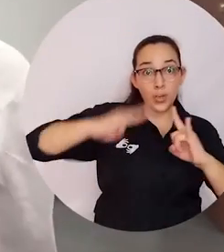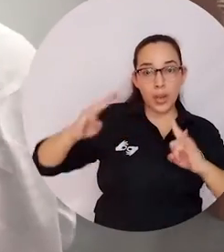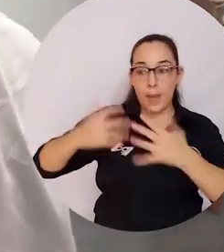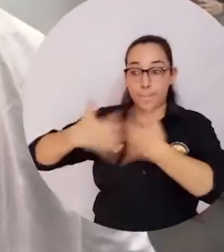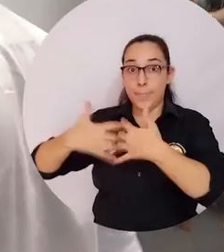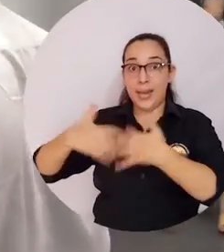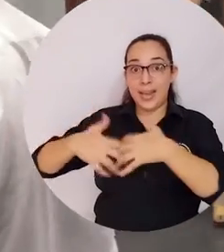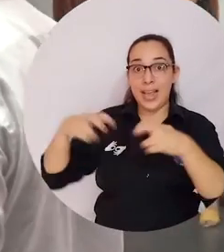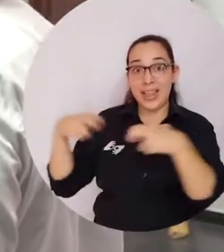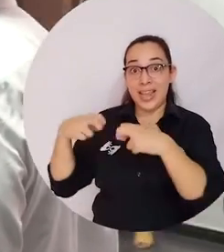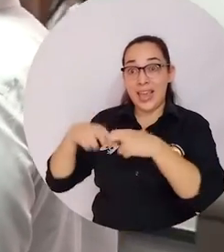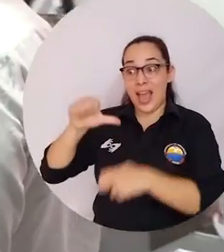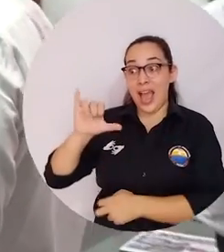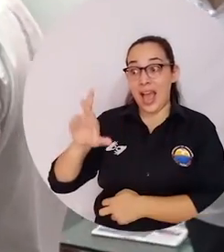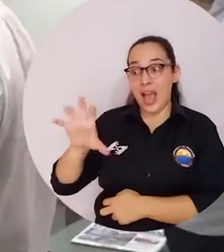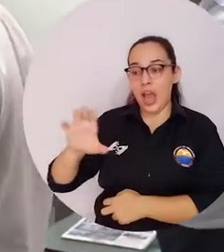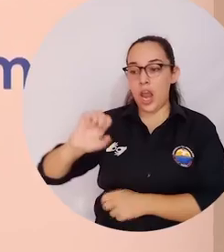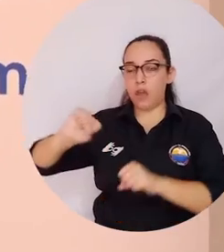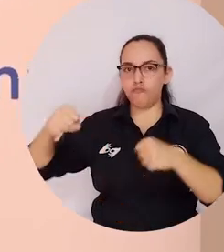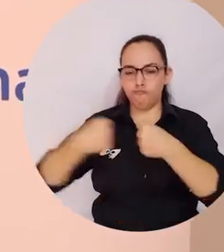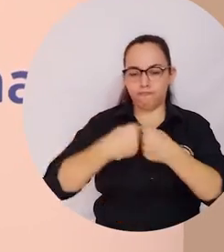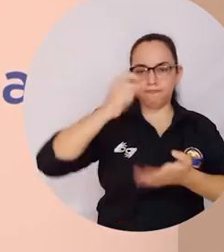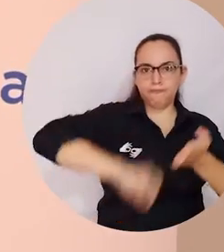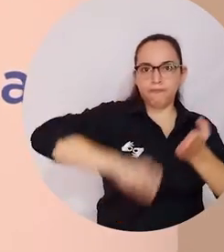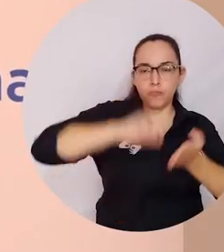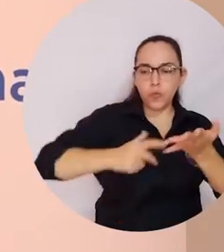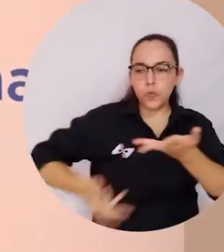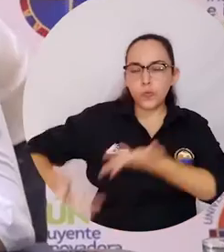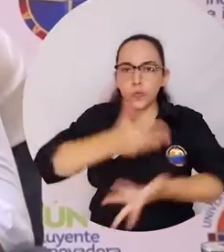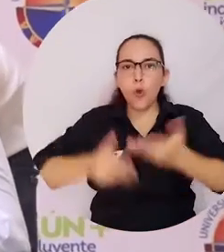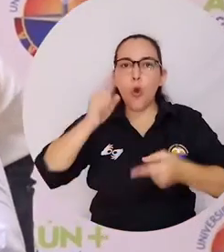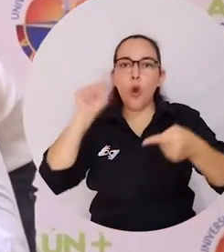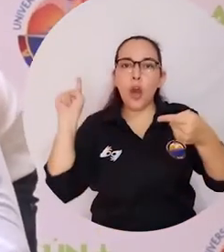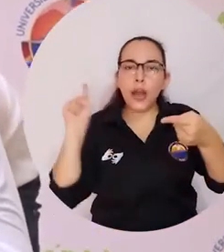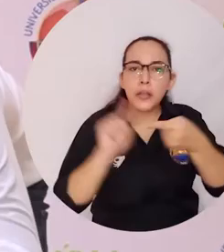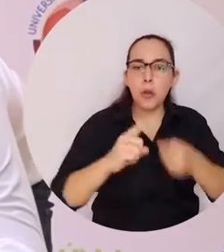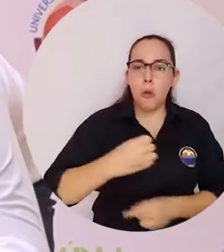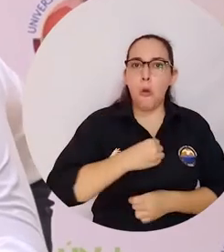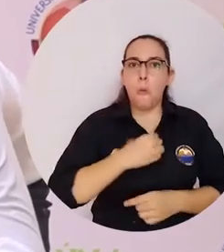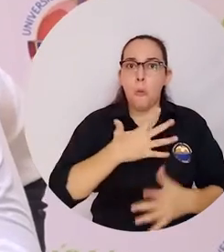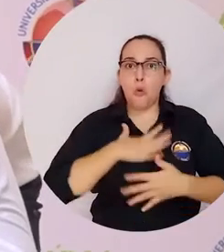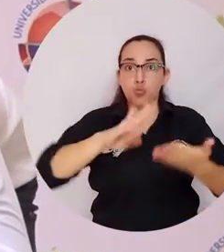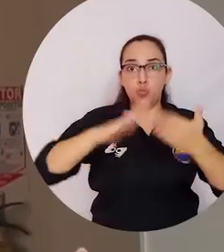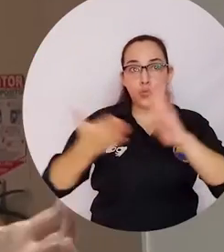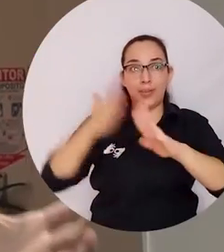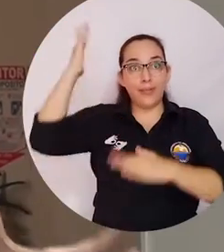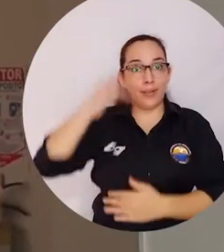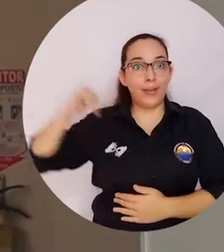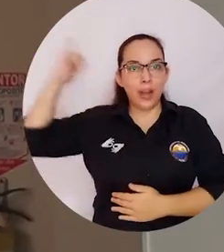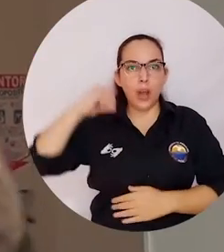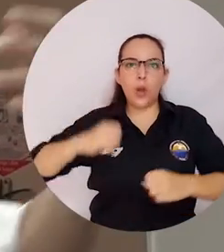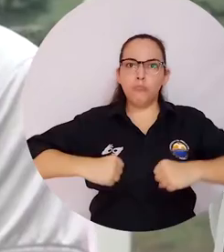La Universidad del Magdalena y la empresa de energía eléctrica Aire firmaron un convenio de cooperación con el objetivo de generar oportunidades a la